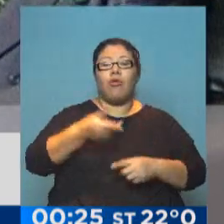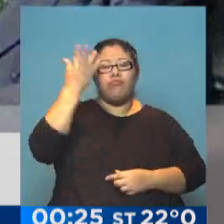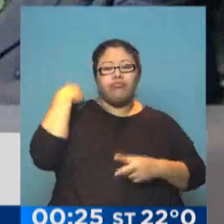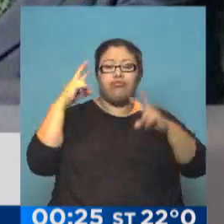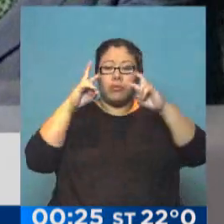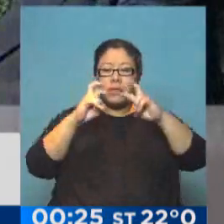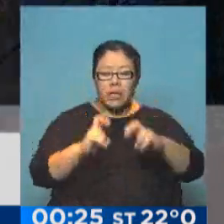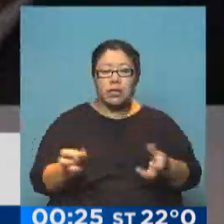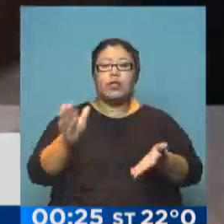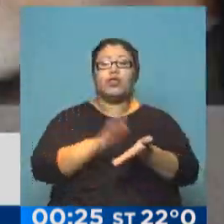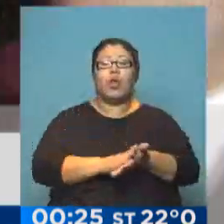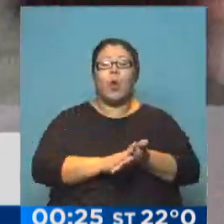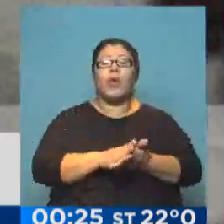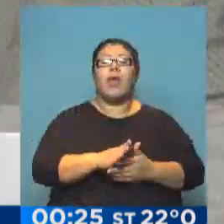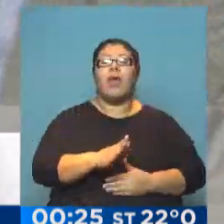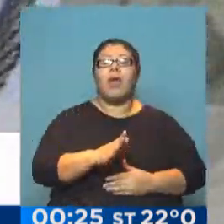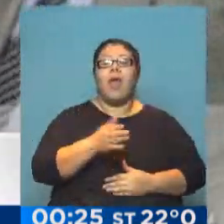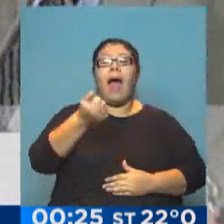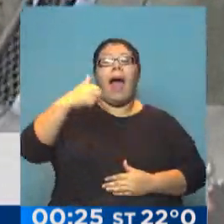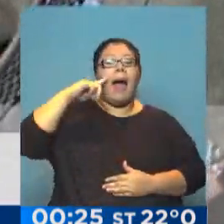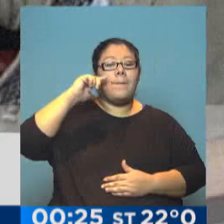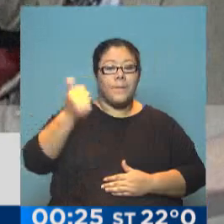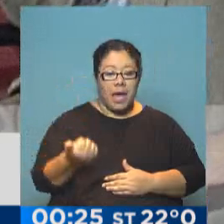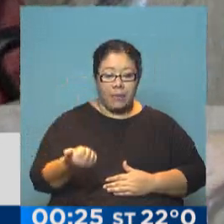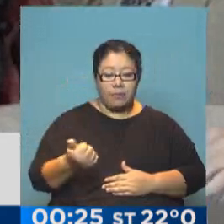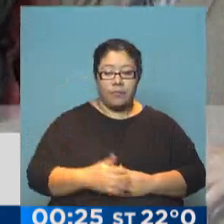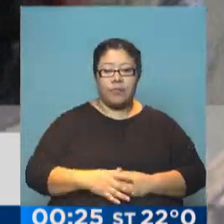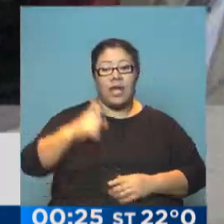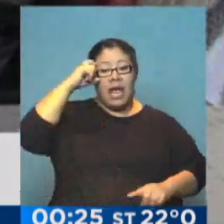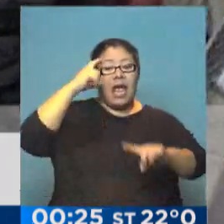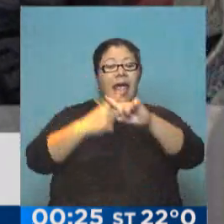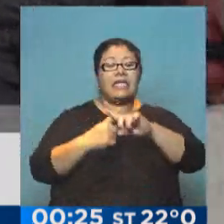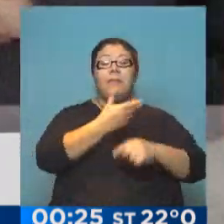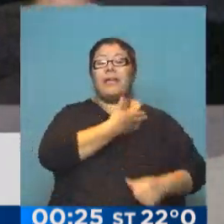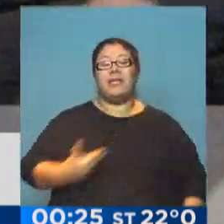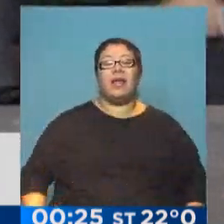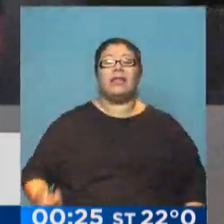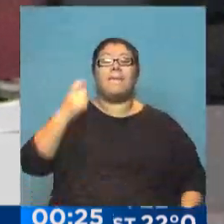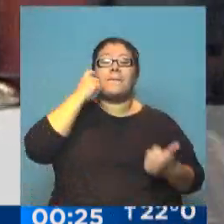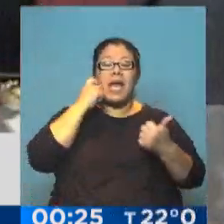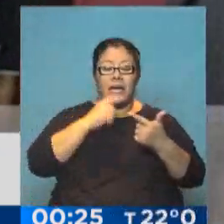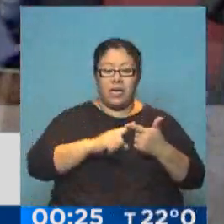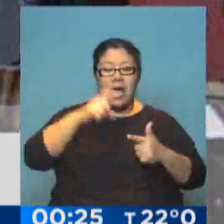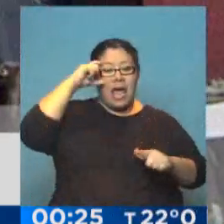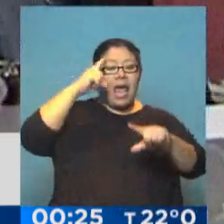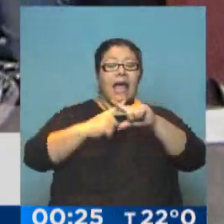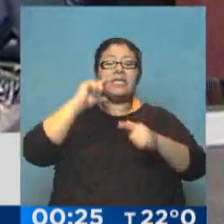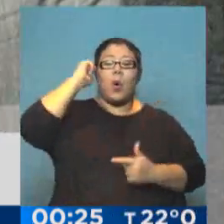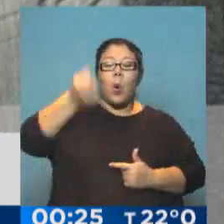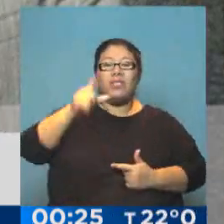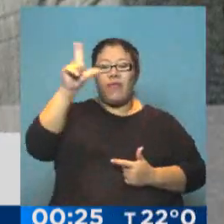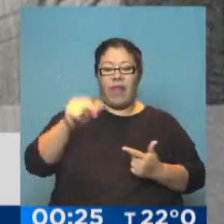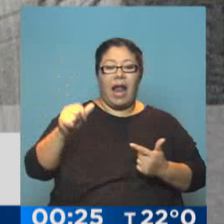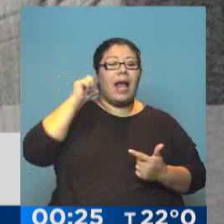investigación del atentado a la AMIA. Están acusados el expresidente Carlos Menem, el ex juez federal Juan José